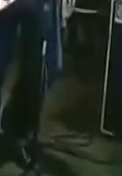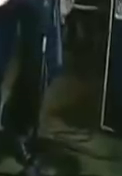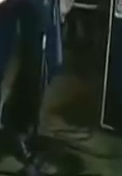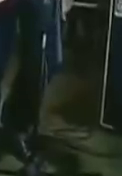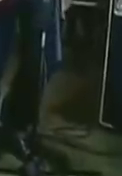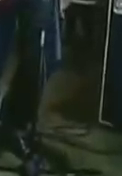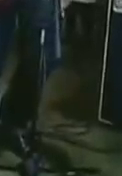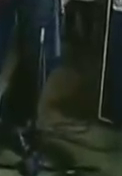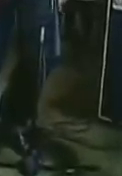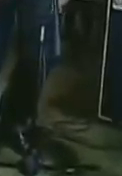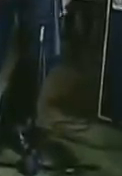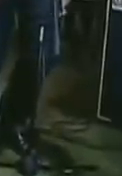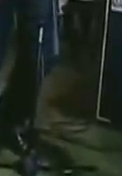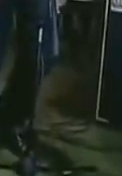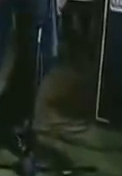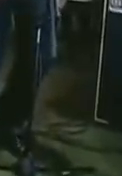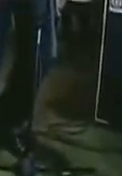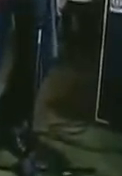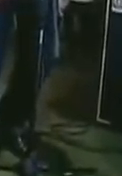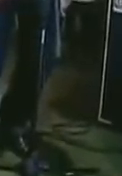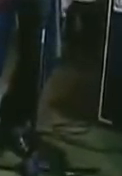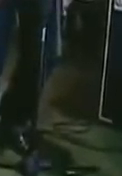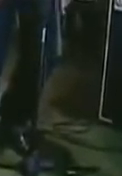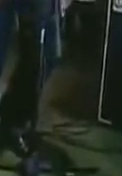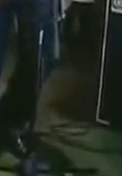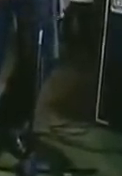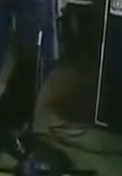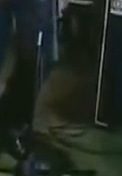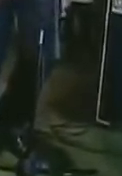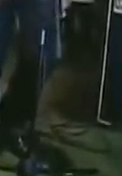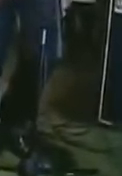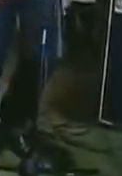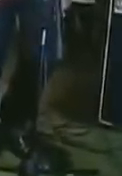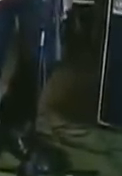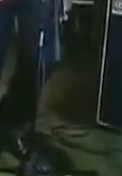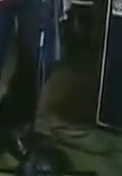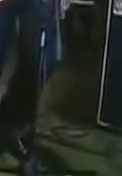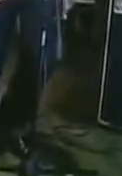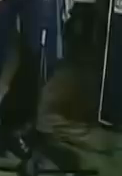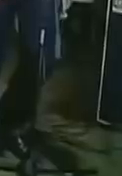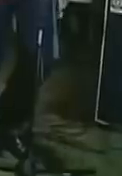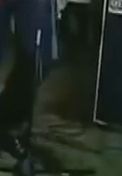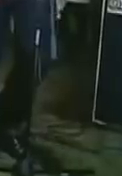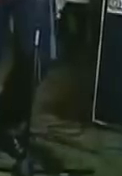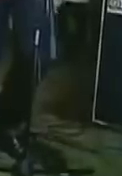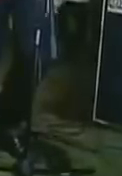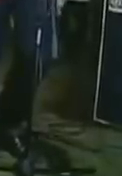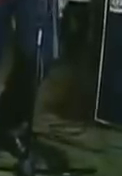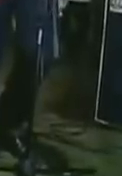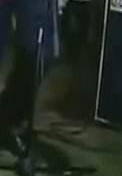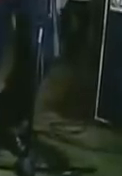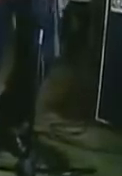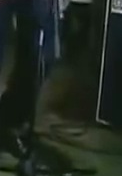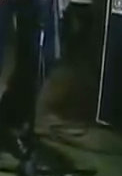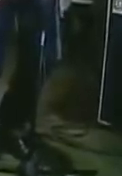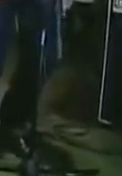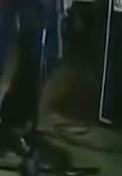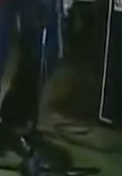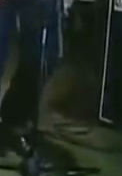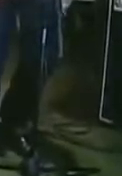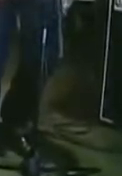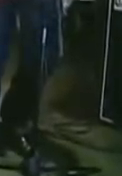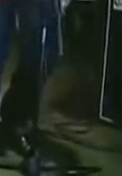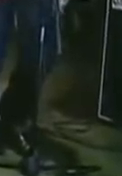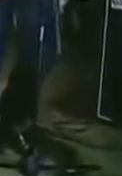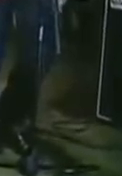Decimal Cascarrasquero, el tejedor de alegrías. Decimal Cascarrasquero, el tejedor